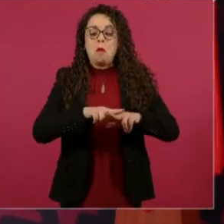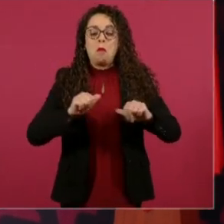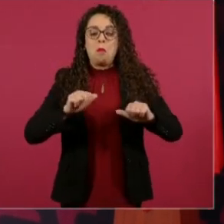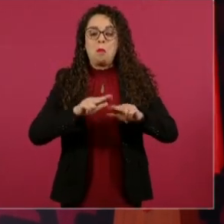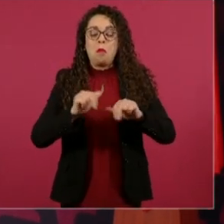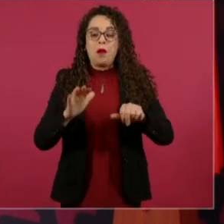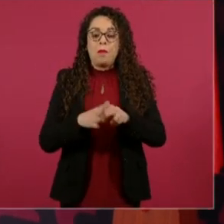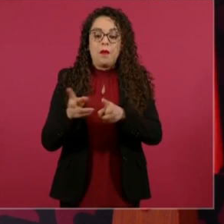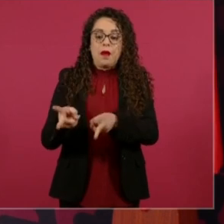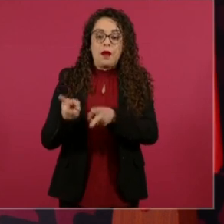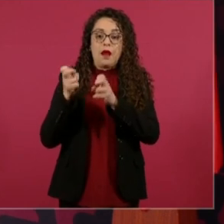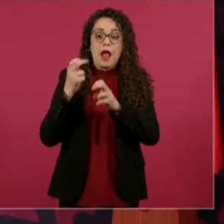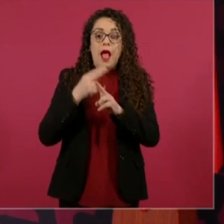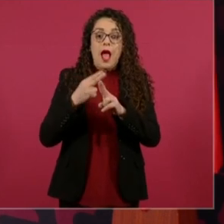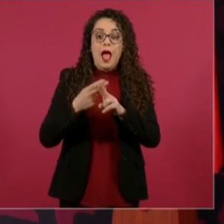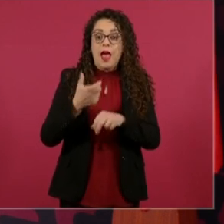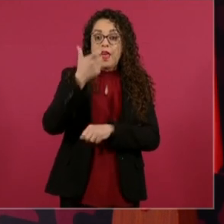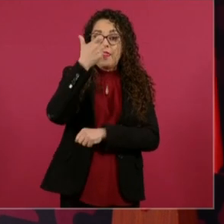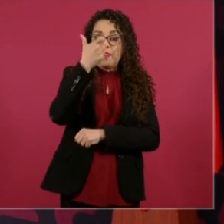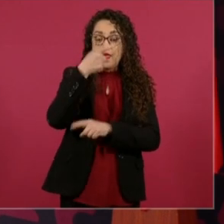anticipo.